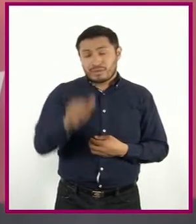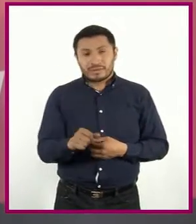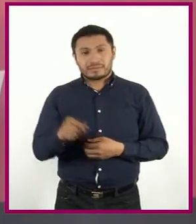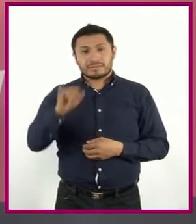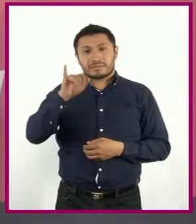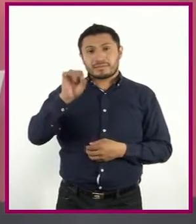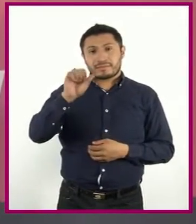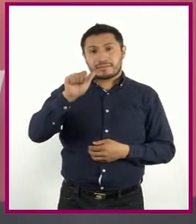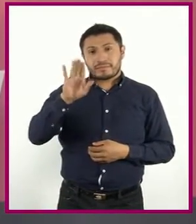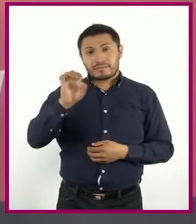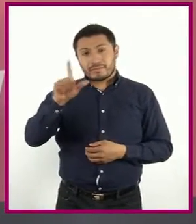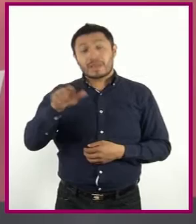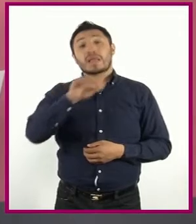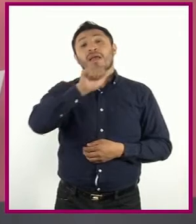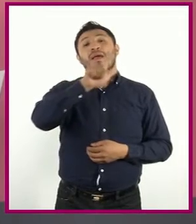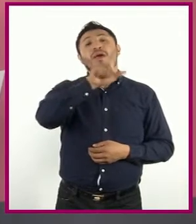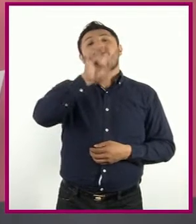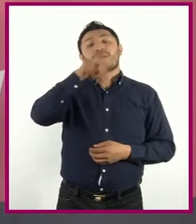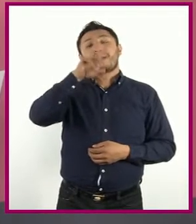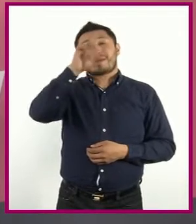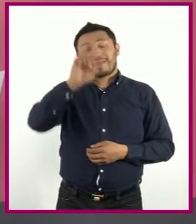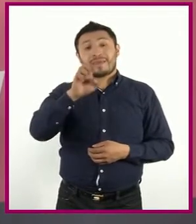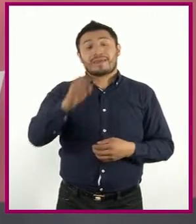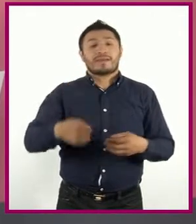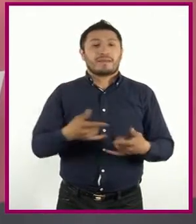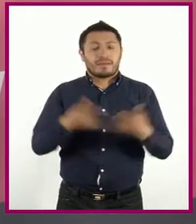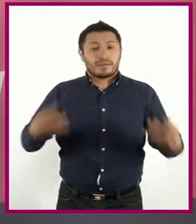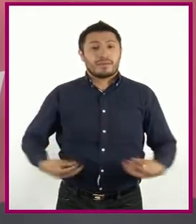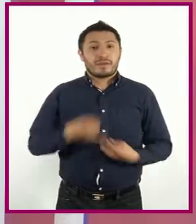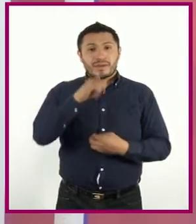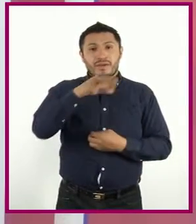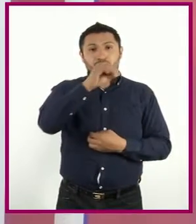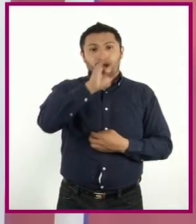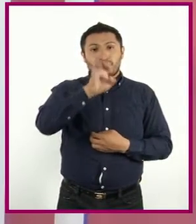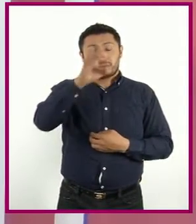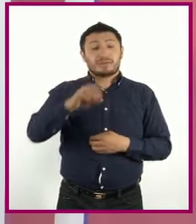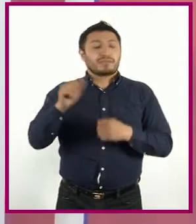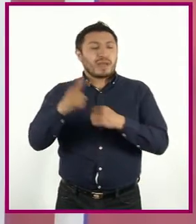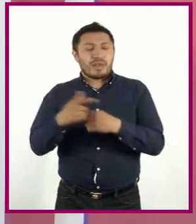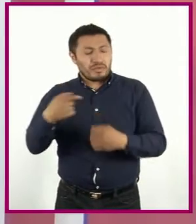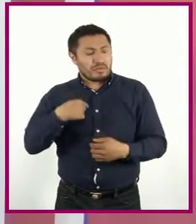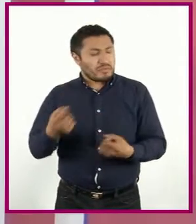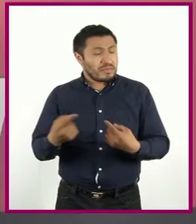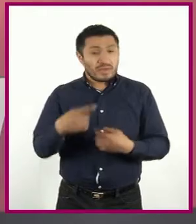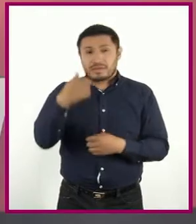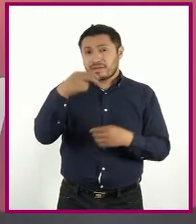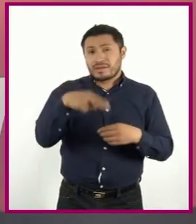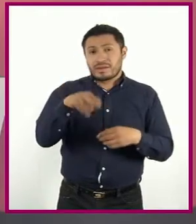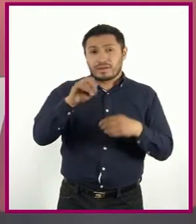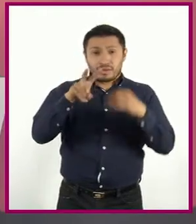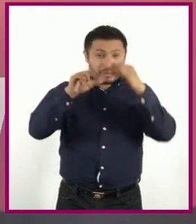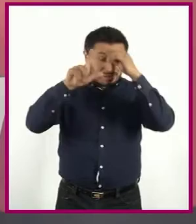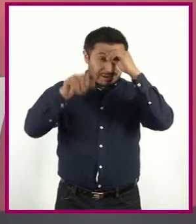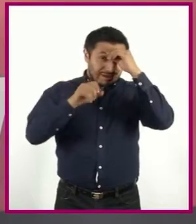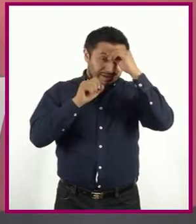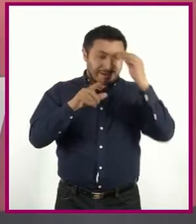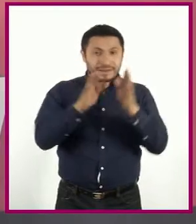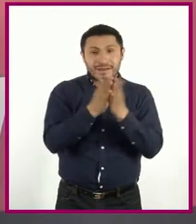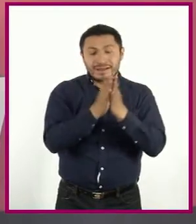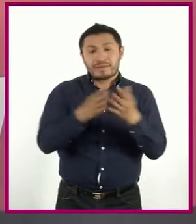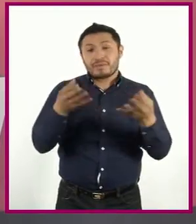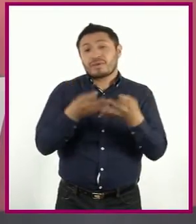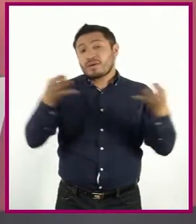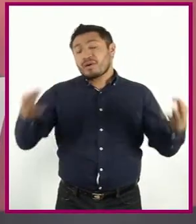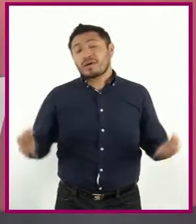Allende, autobiografía de José Saramago y Algo de mí mismo, así como la novela El libro de las tierras